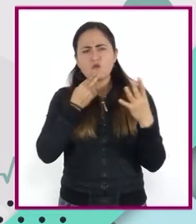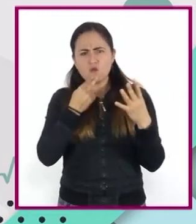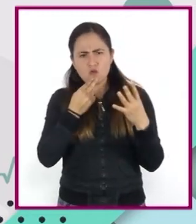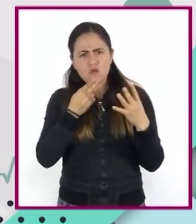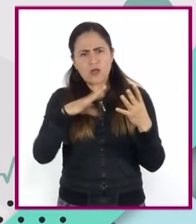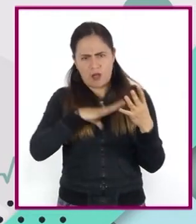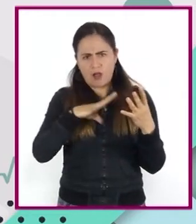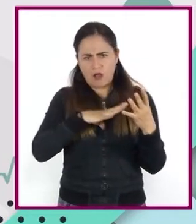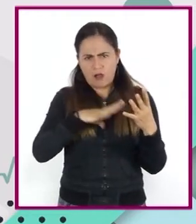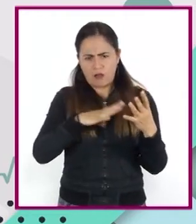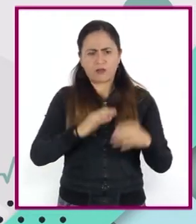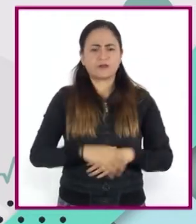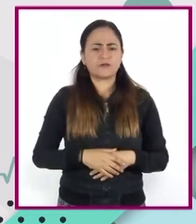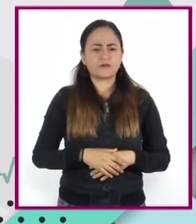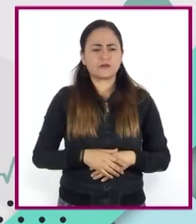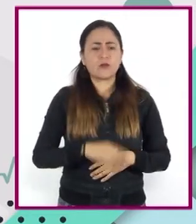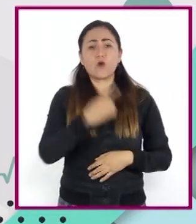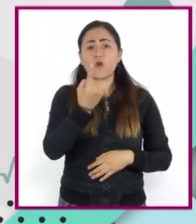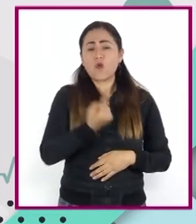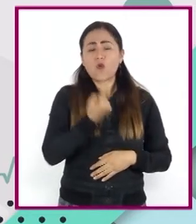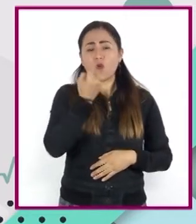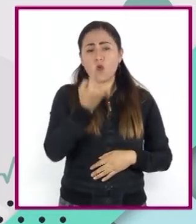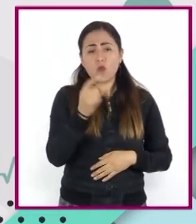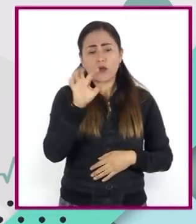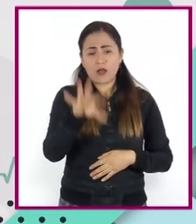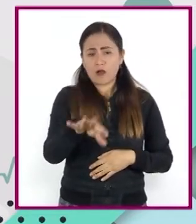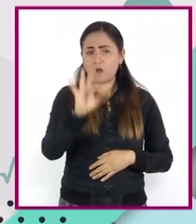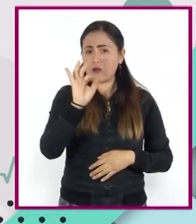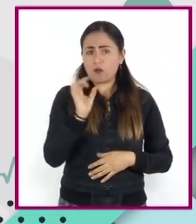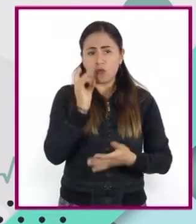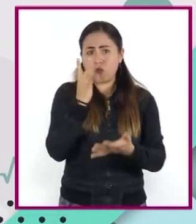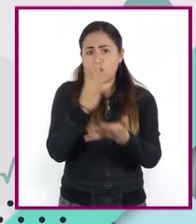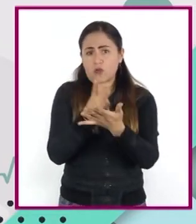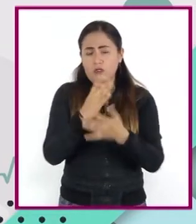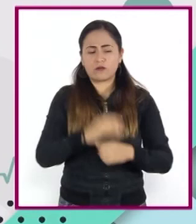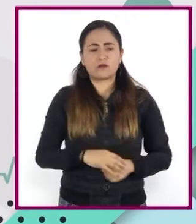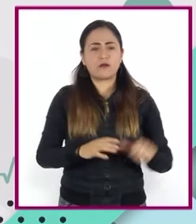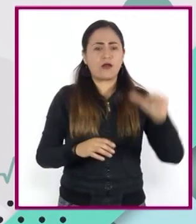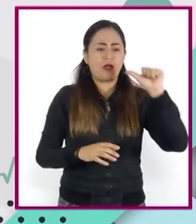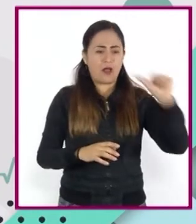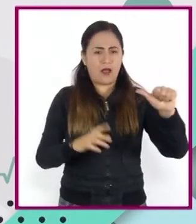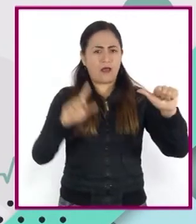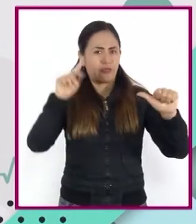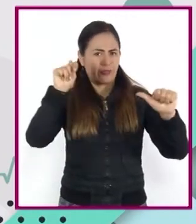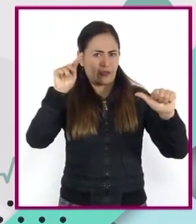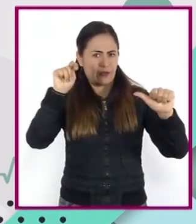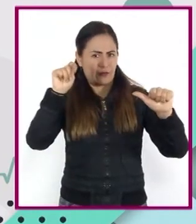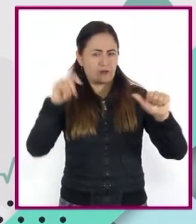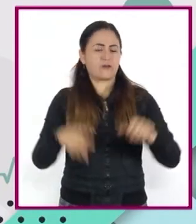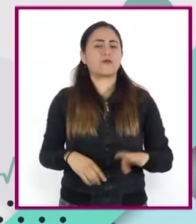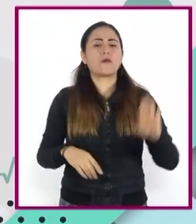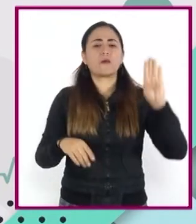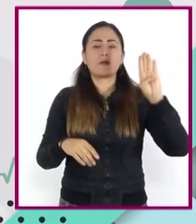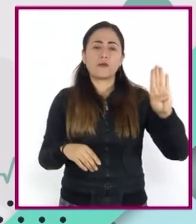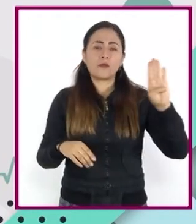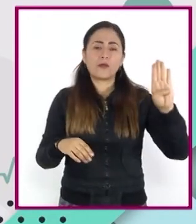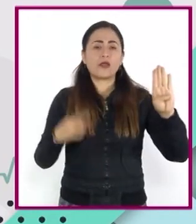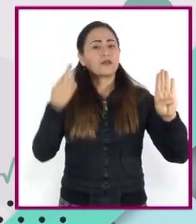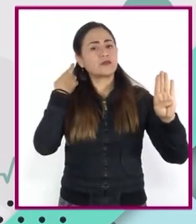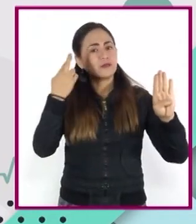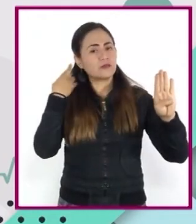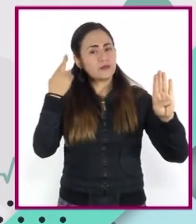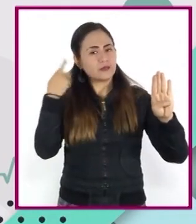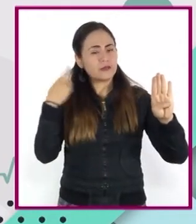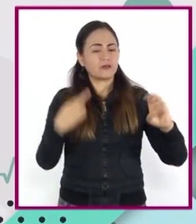domicilio? Selecciona solo una opción. Inciso A, televisión. Inciso B,